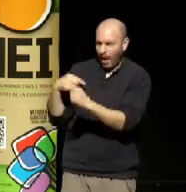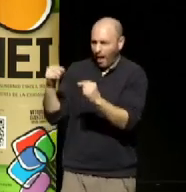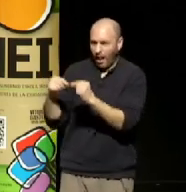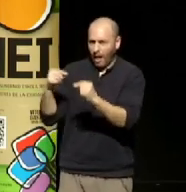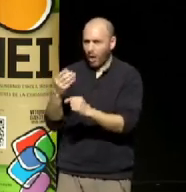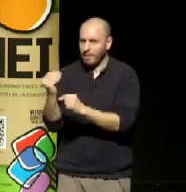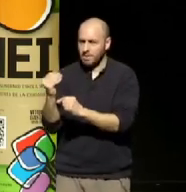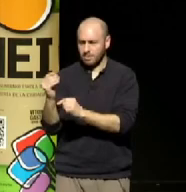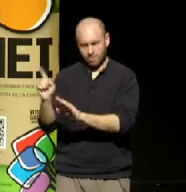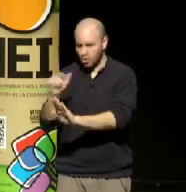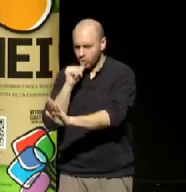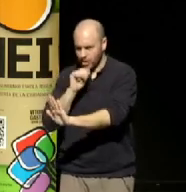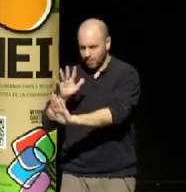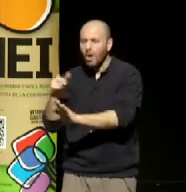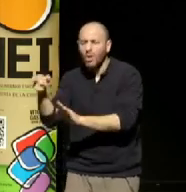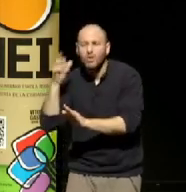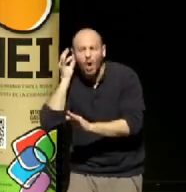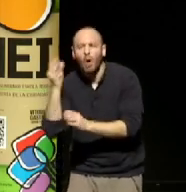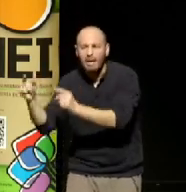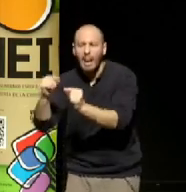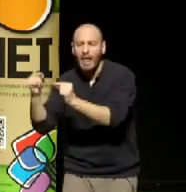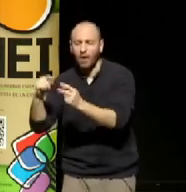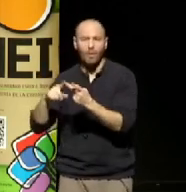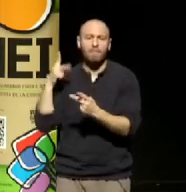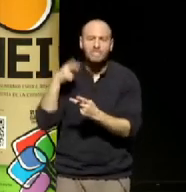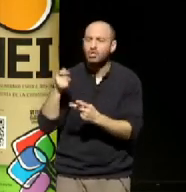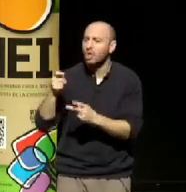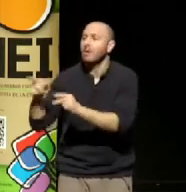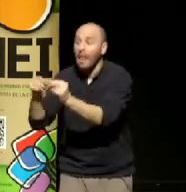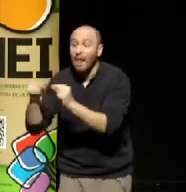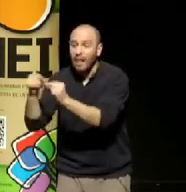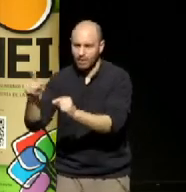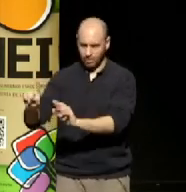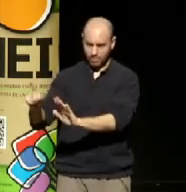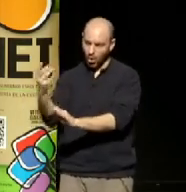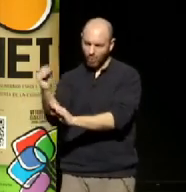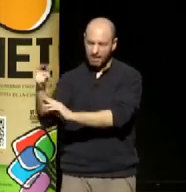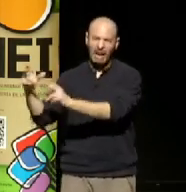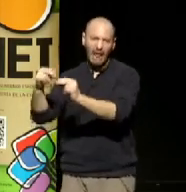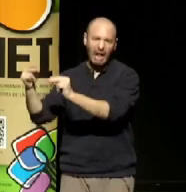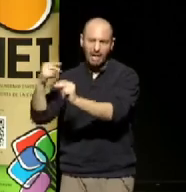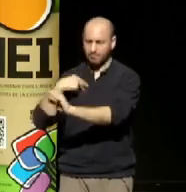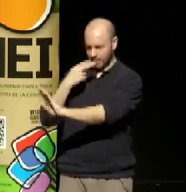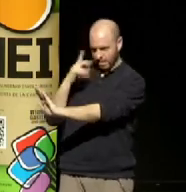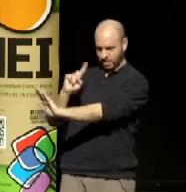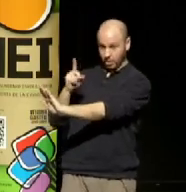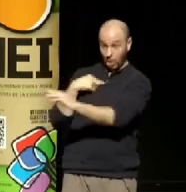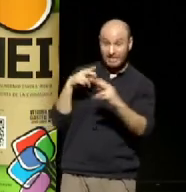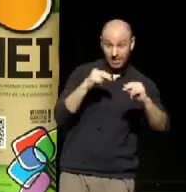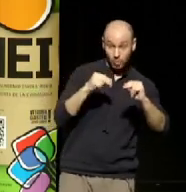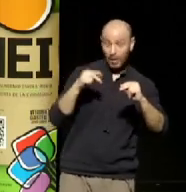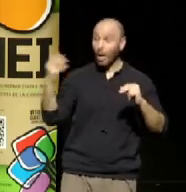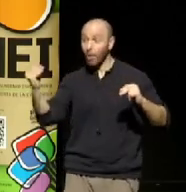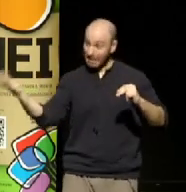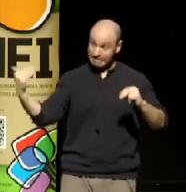de mujeres? ¿Haces tertulias de pensionistas? No. Yo no quiero tertulias en las que estén los jóvenes. Yo quiero jóvenes en las tertulias, que no es lo mismo.